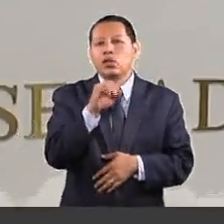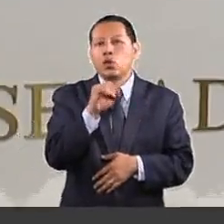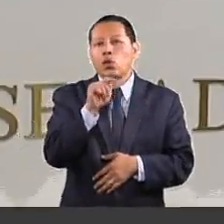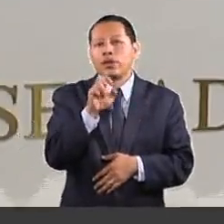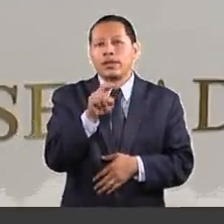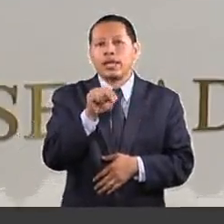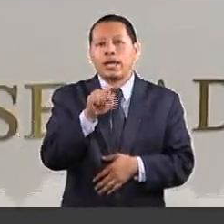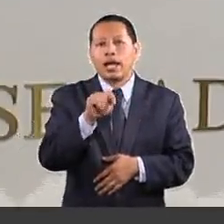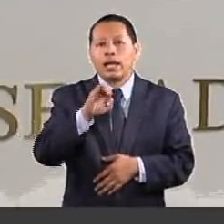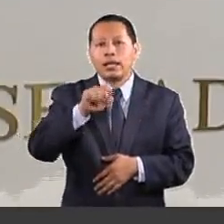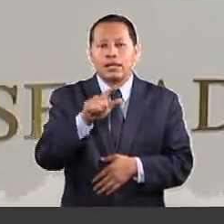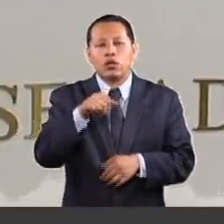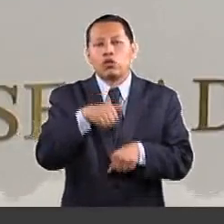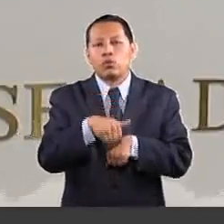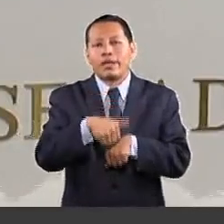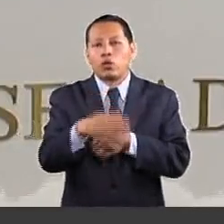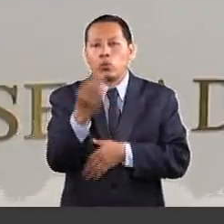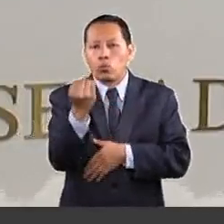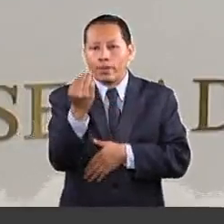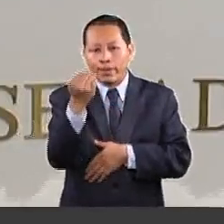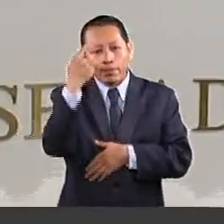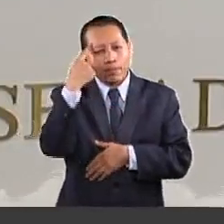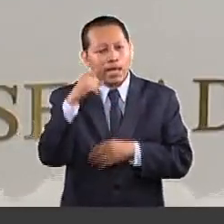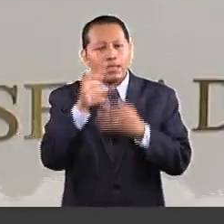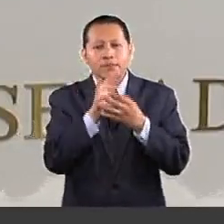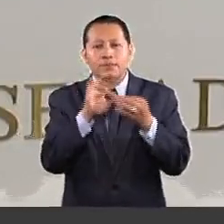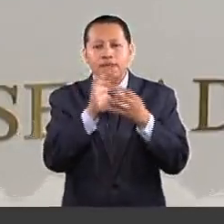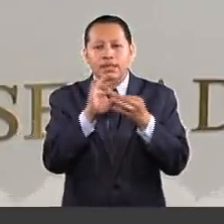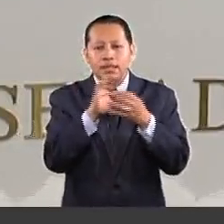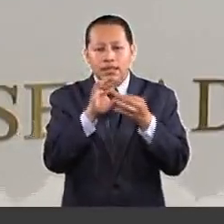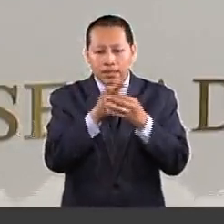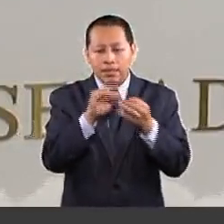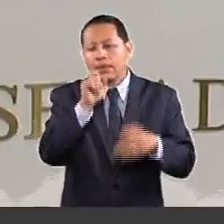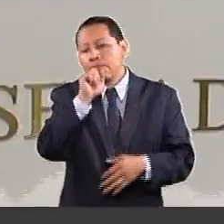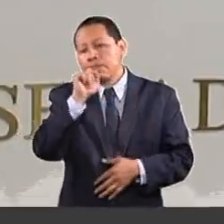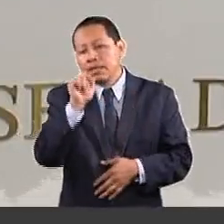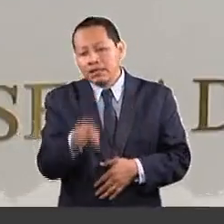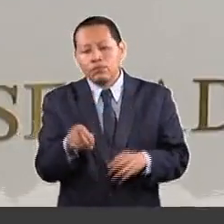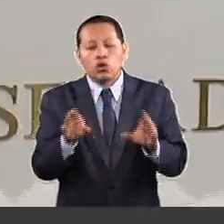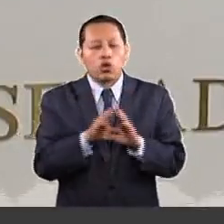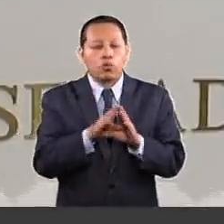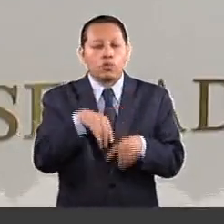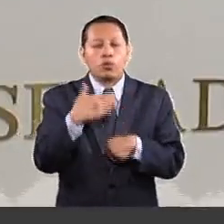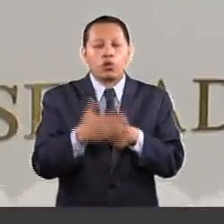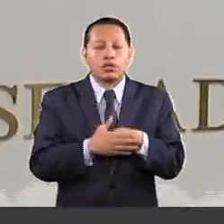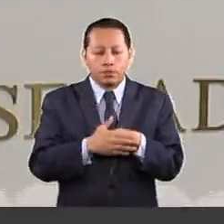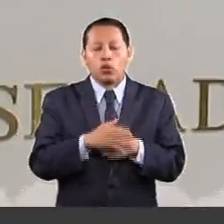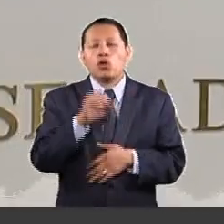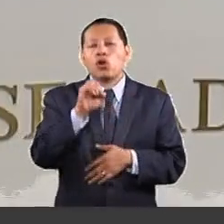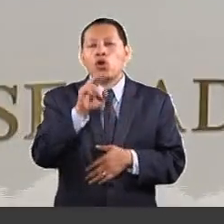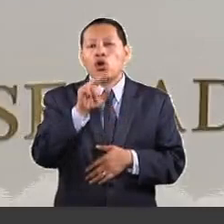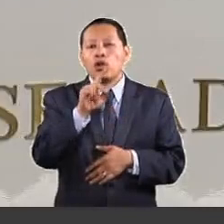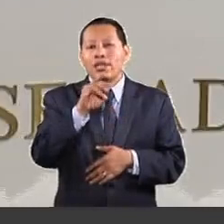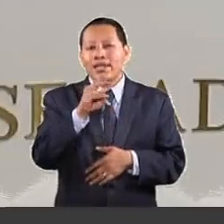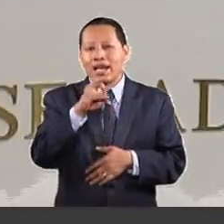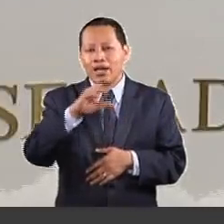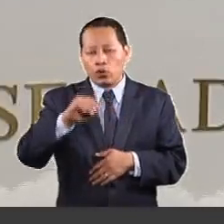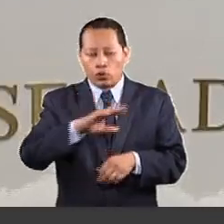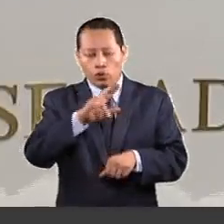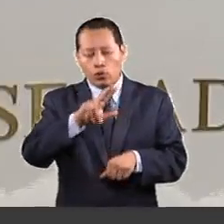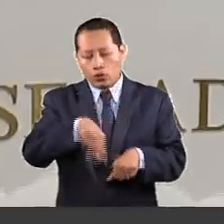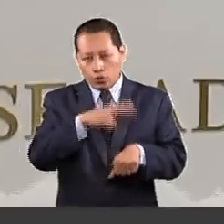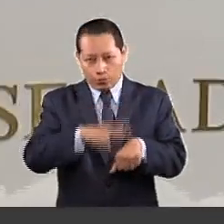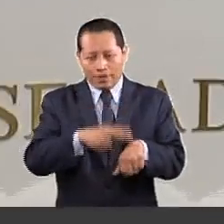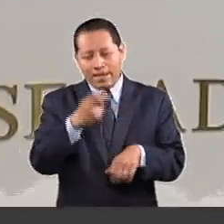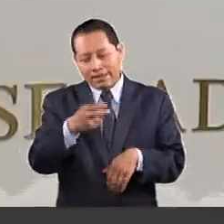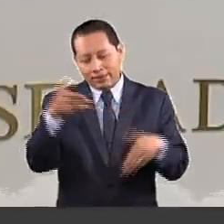a fin de definir los temas que habrán de impulsar en su agenda legislativa en el próximo periodo ordinario de sesiones. Se prevé que